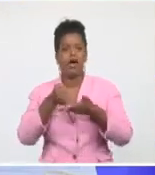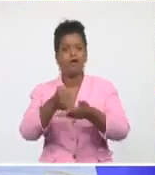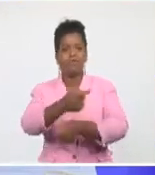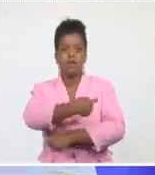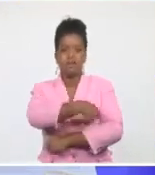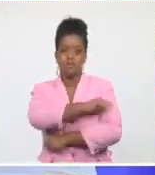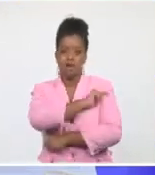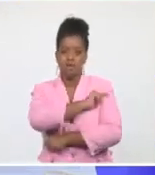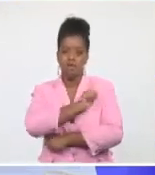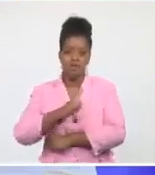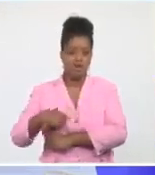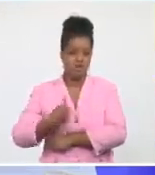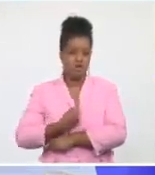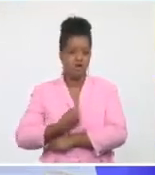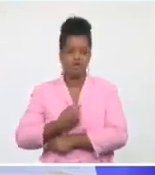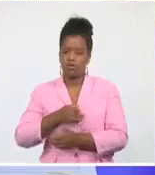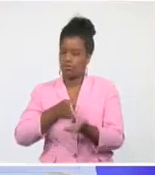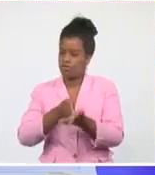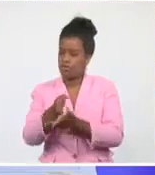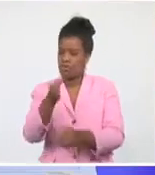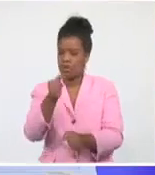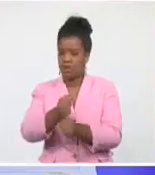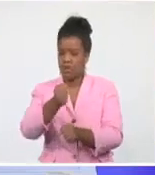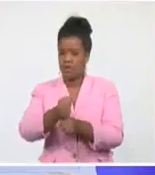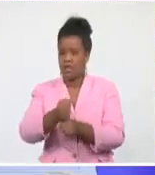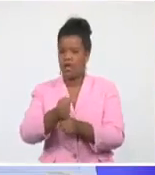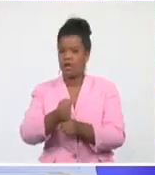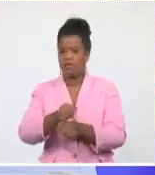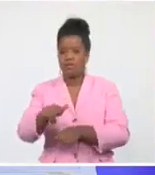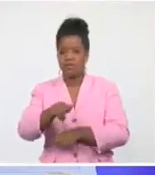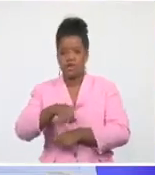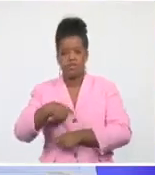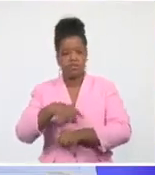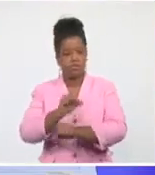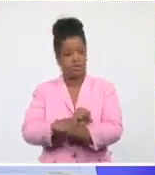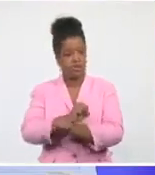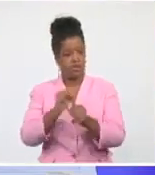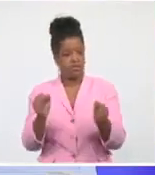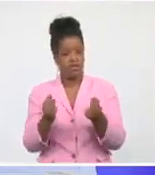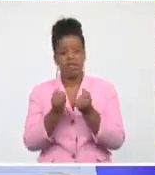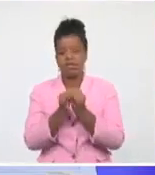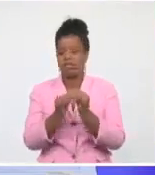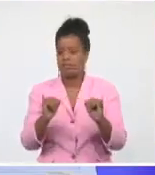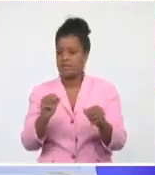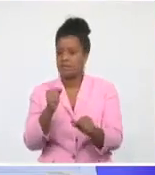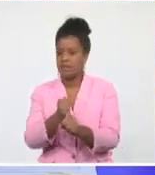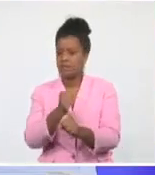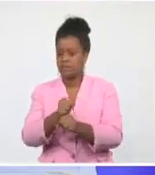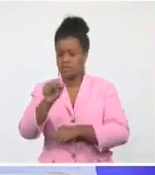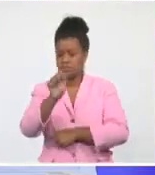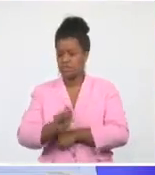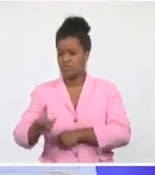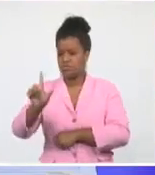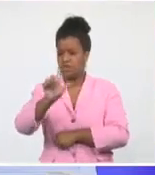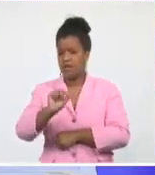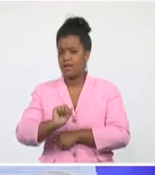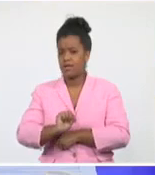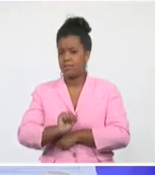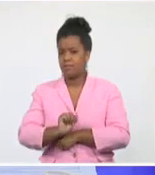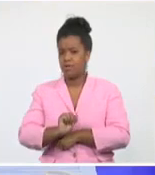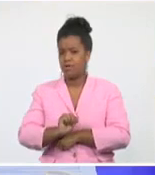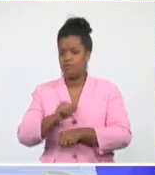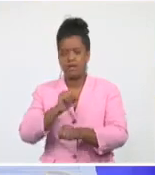no renunciará jamás a la construcción de una nación soberana, independiente, socialista,